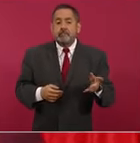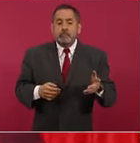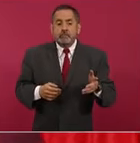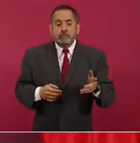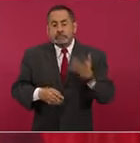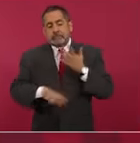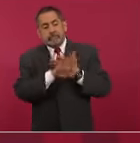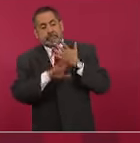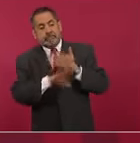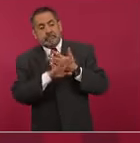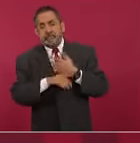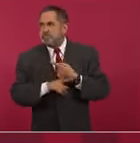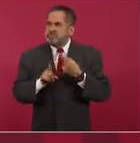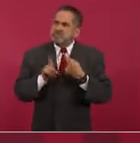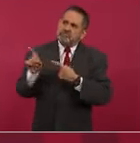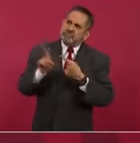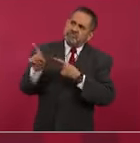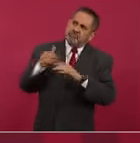atacarnos.